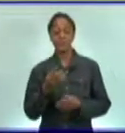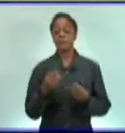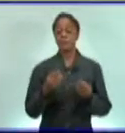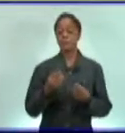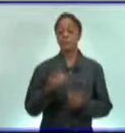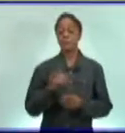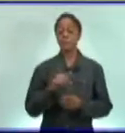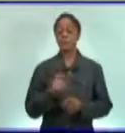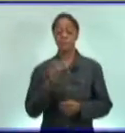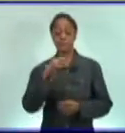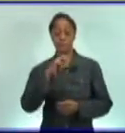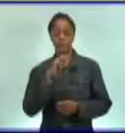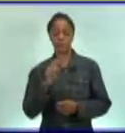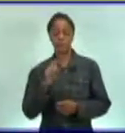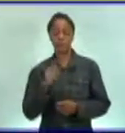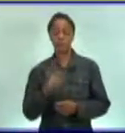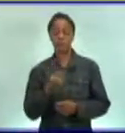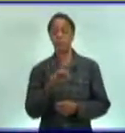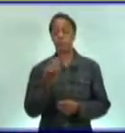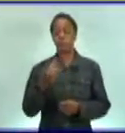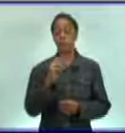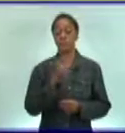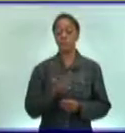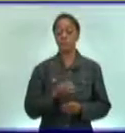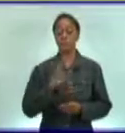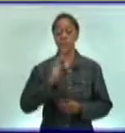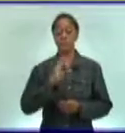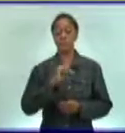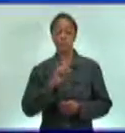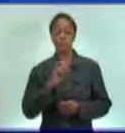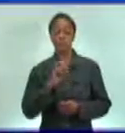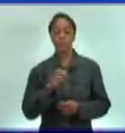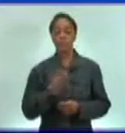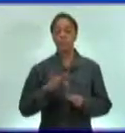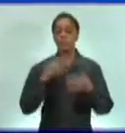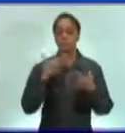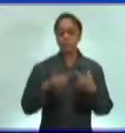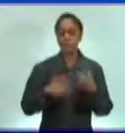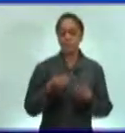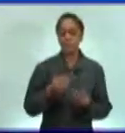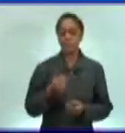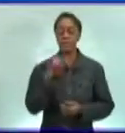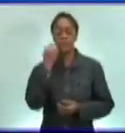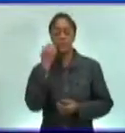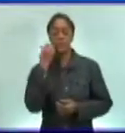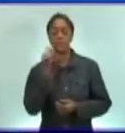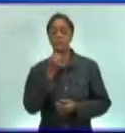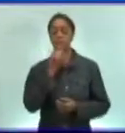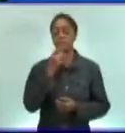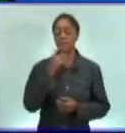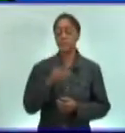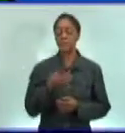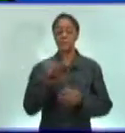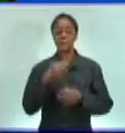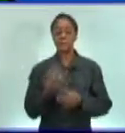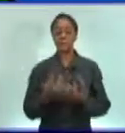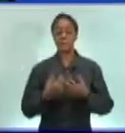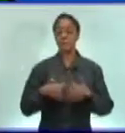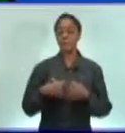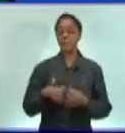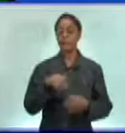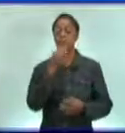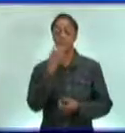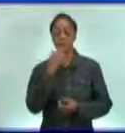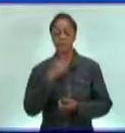en el citoplasma una sustancia llamada clorofila, que les proporciona el color verde y les permite fabricar su propio